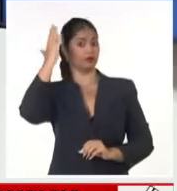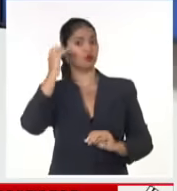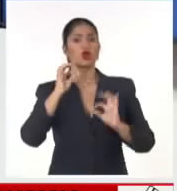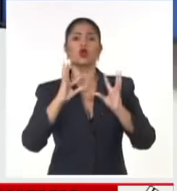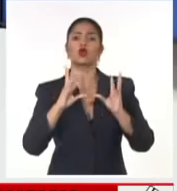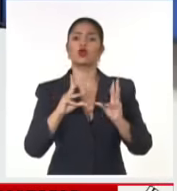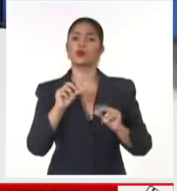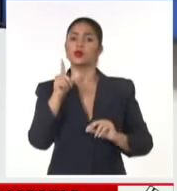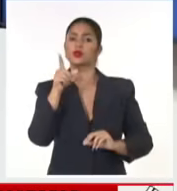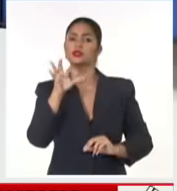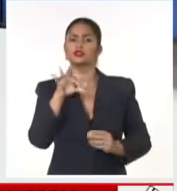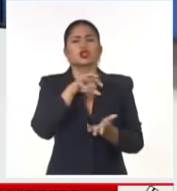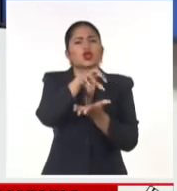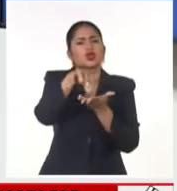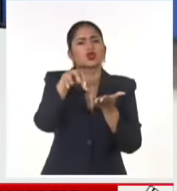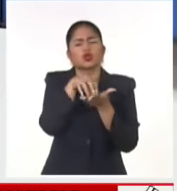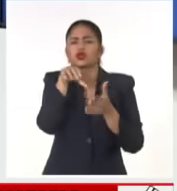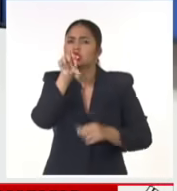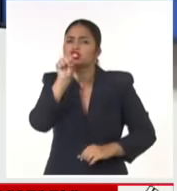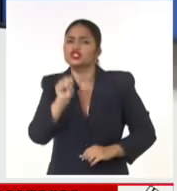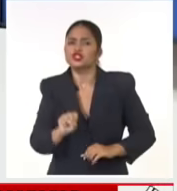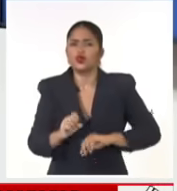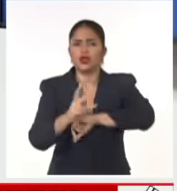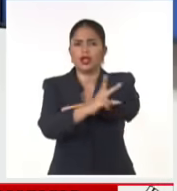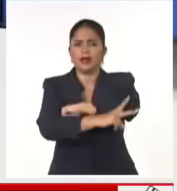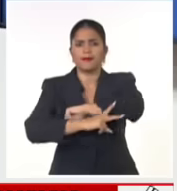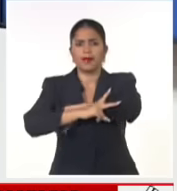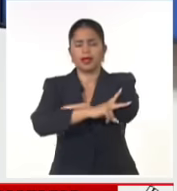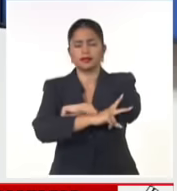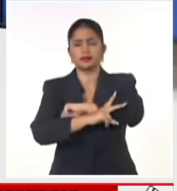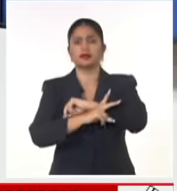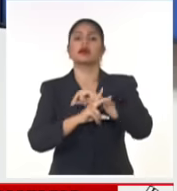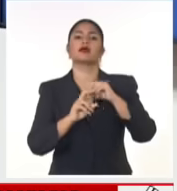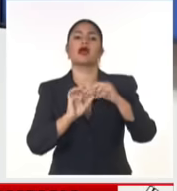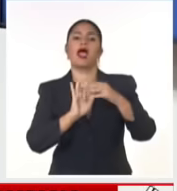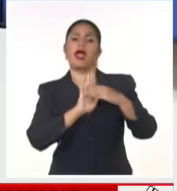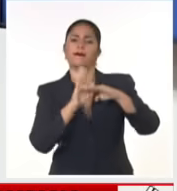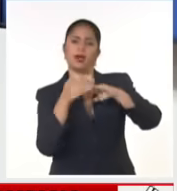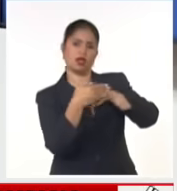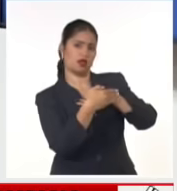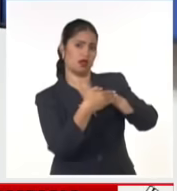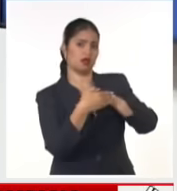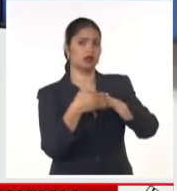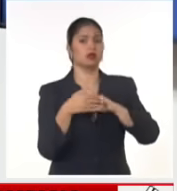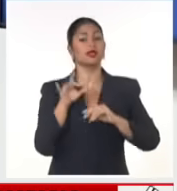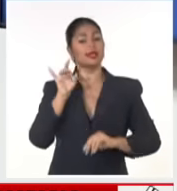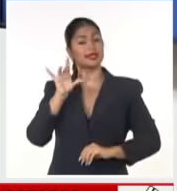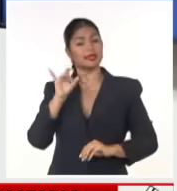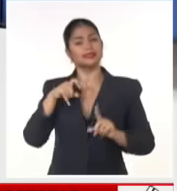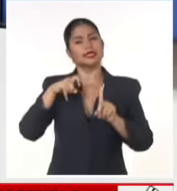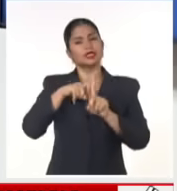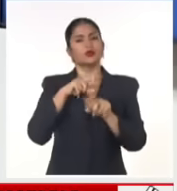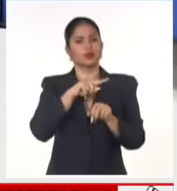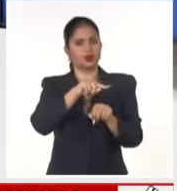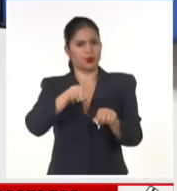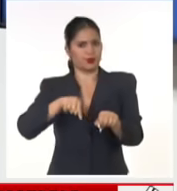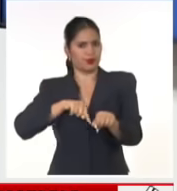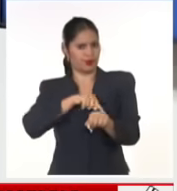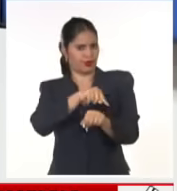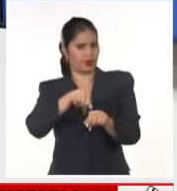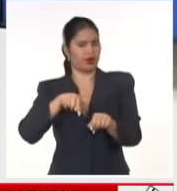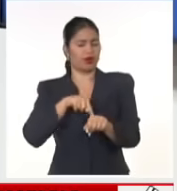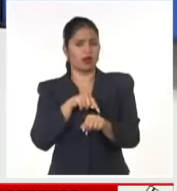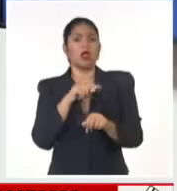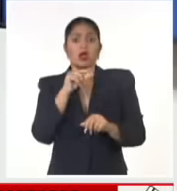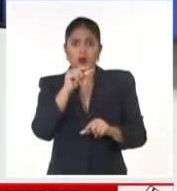al sur de Jamaica, con un rumbo próximo al norte y velocidad de traslación de 15 kilómetros por hora. Durante su desplazamiento ganará más